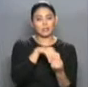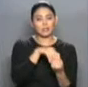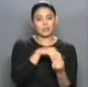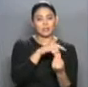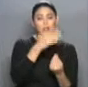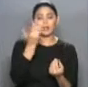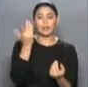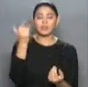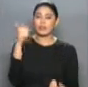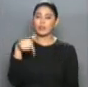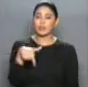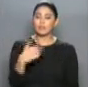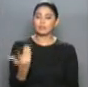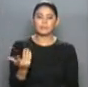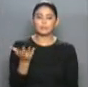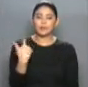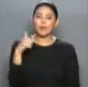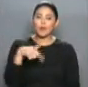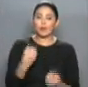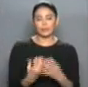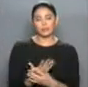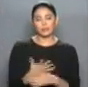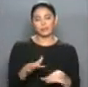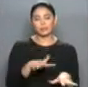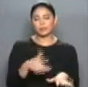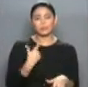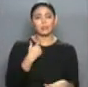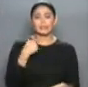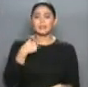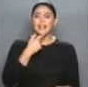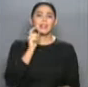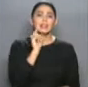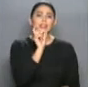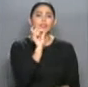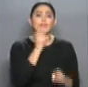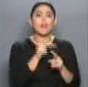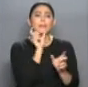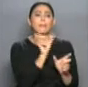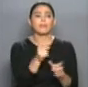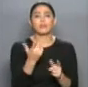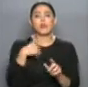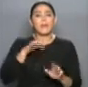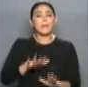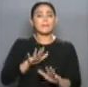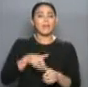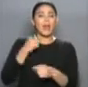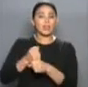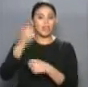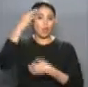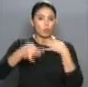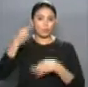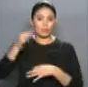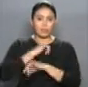que lo que pasó hoy a la mañana, que no quiero ponerle todavía un nombre porque quiero esperar que la justicia determine